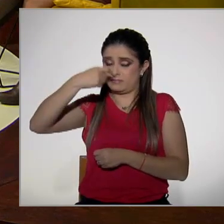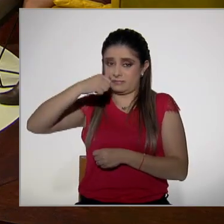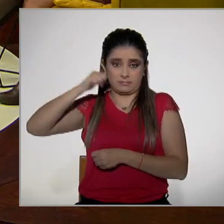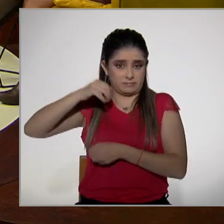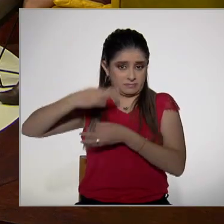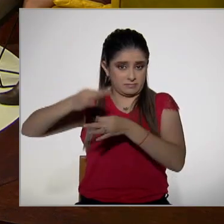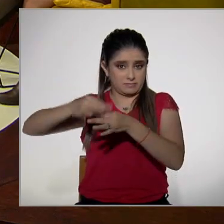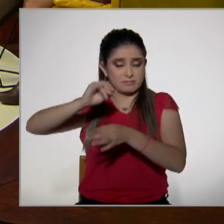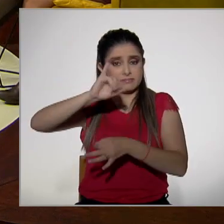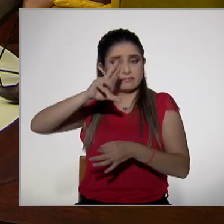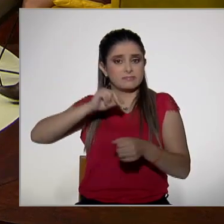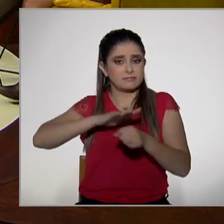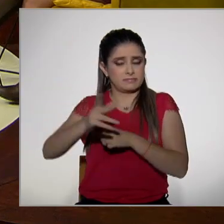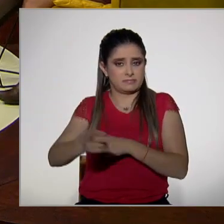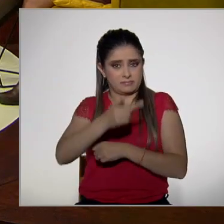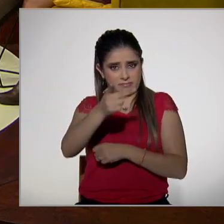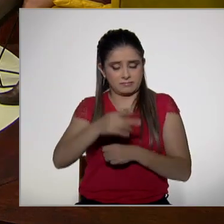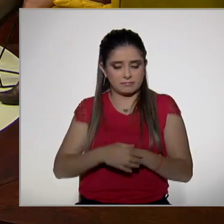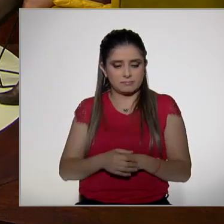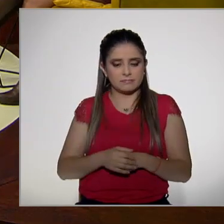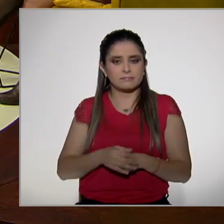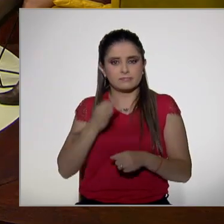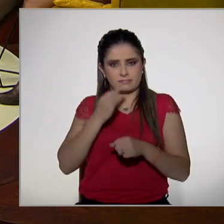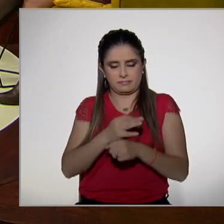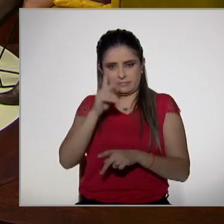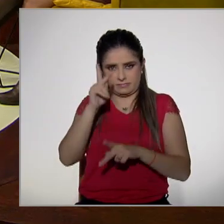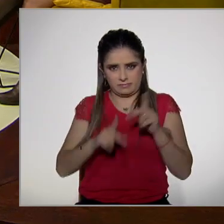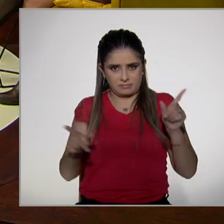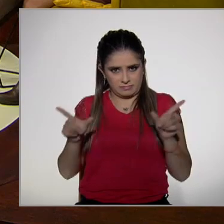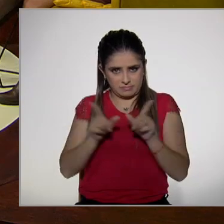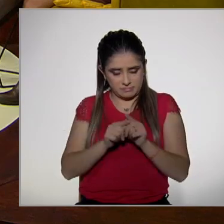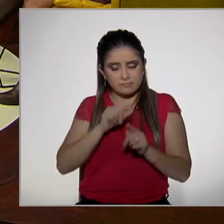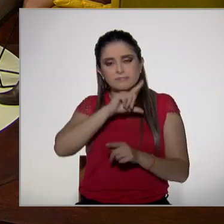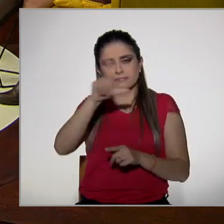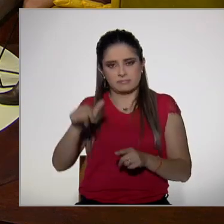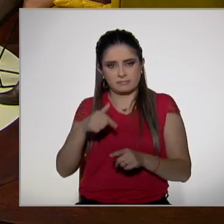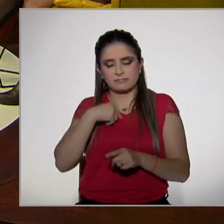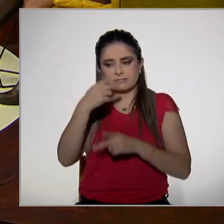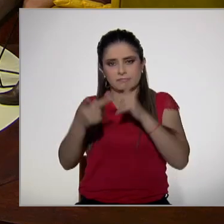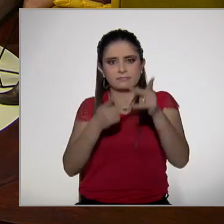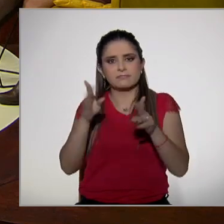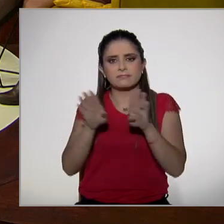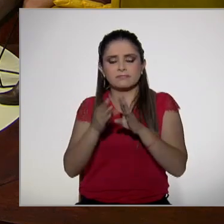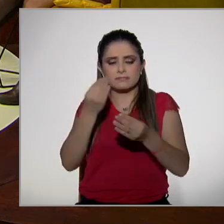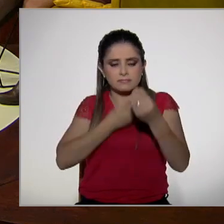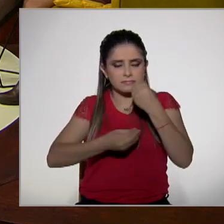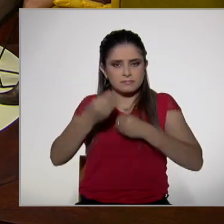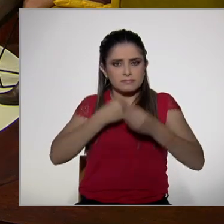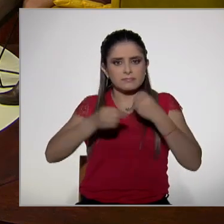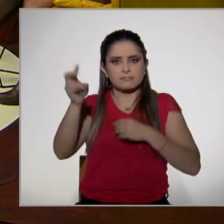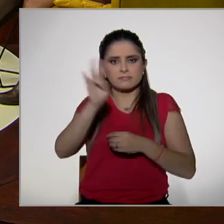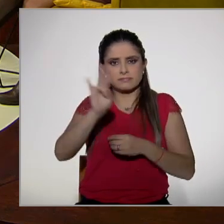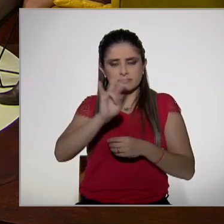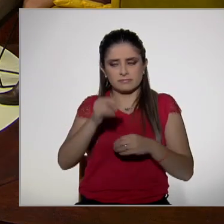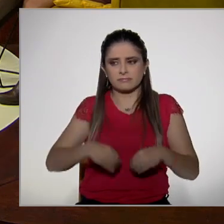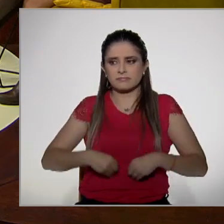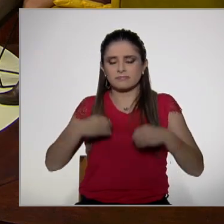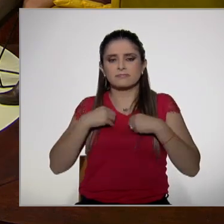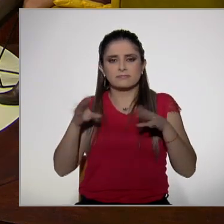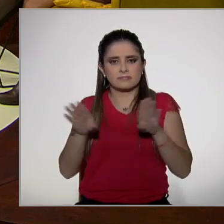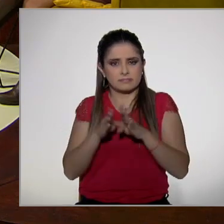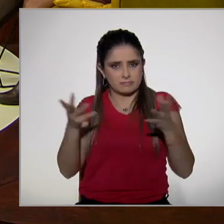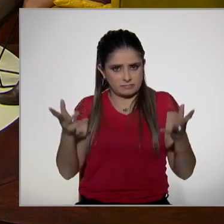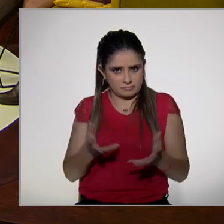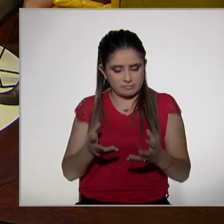momento pepe ok ahorita que regresemos del corte vamos a hablar de los requerimientos nutricionales en diferentes etapas de la vida pero